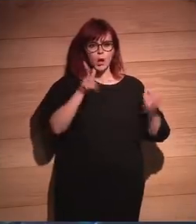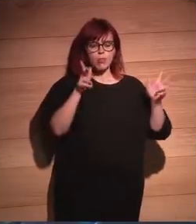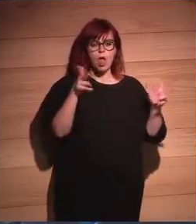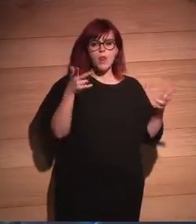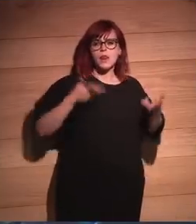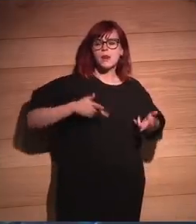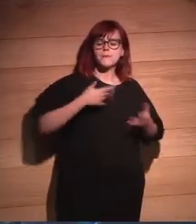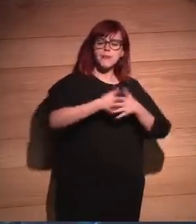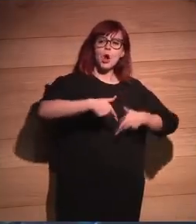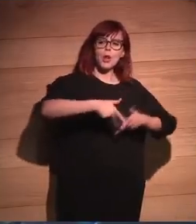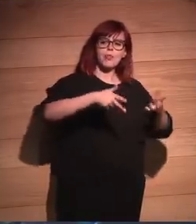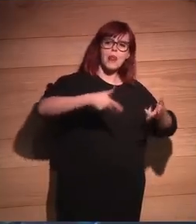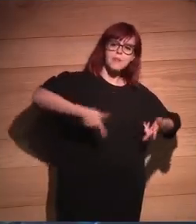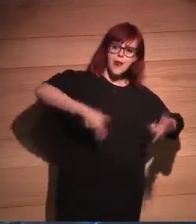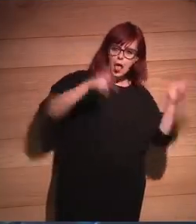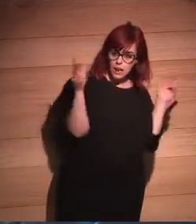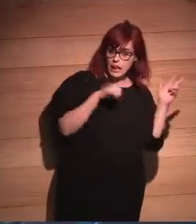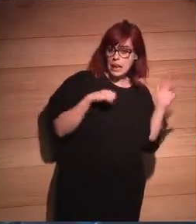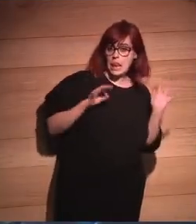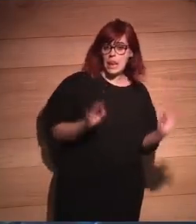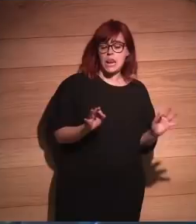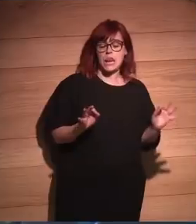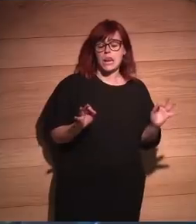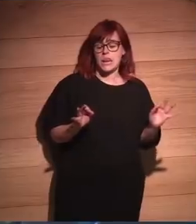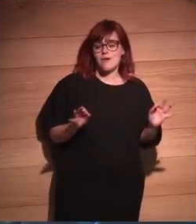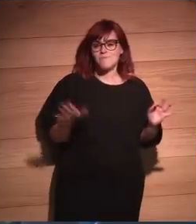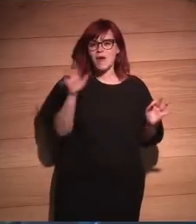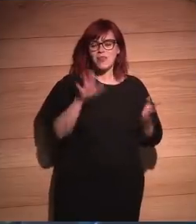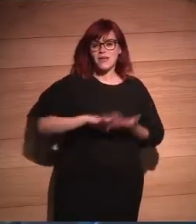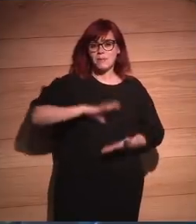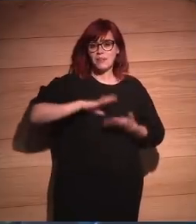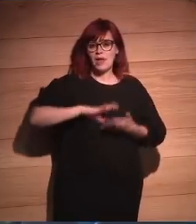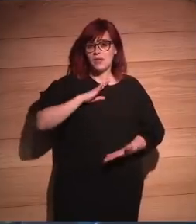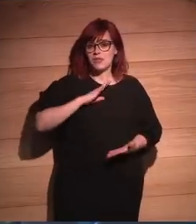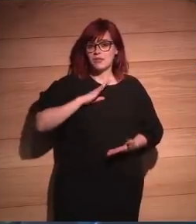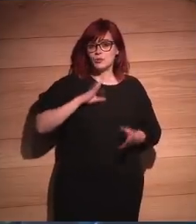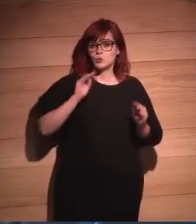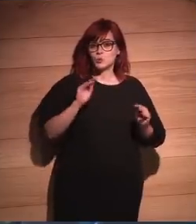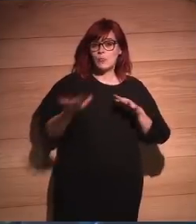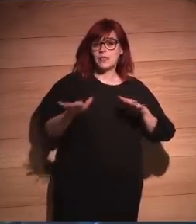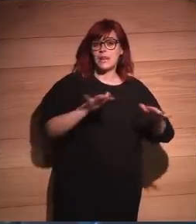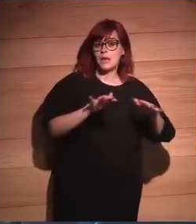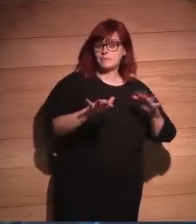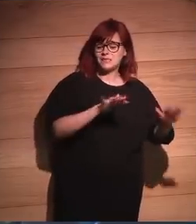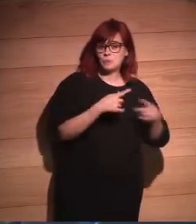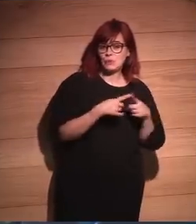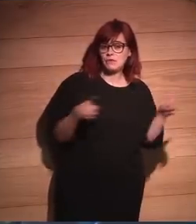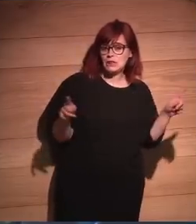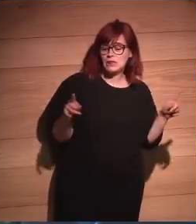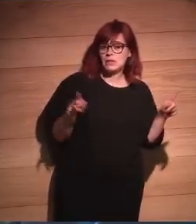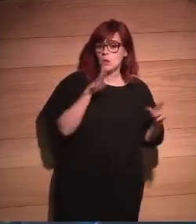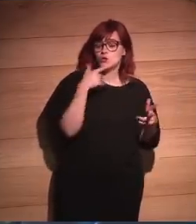liberal es que quizá no tiene la capacidad de tener el dinamismo que puede tener una